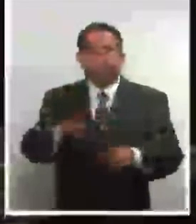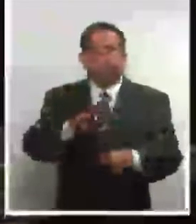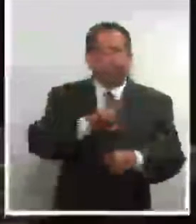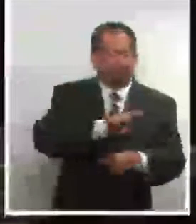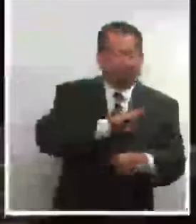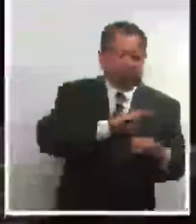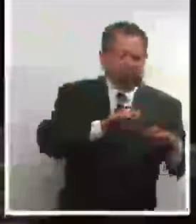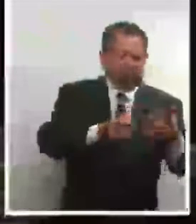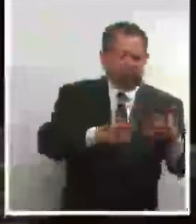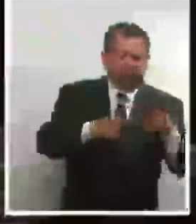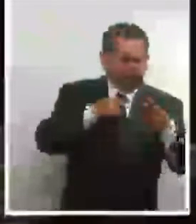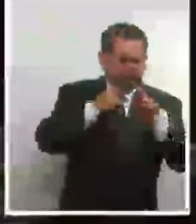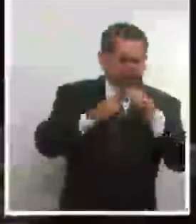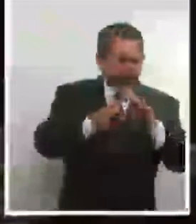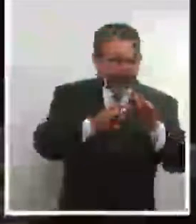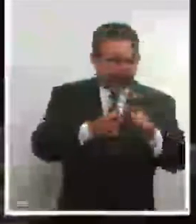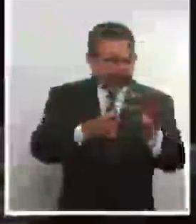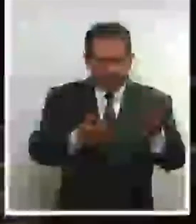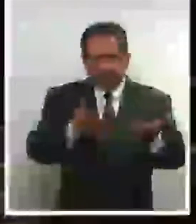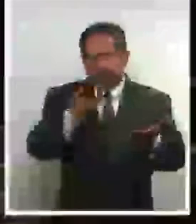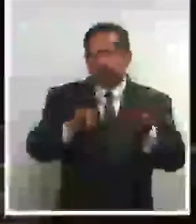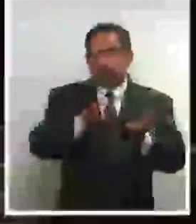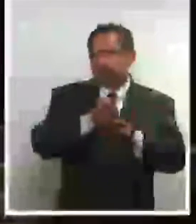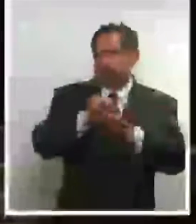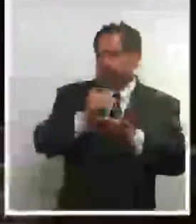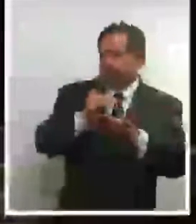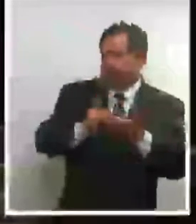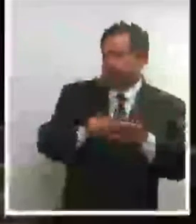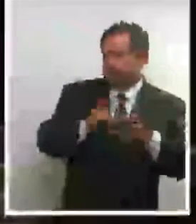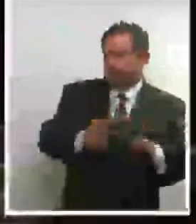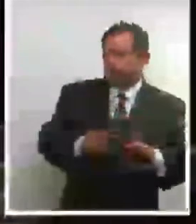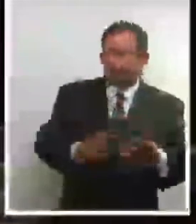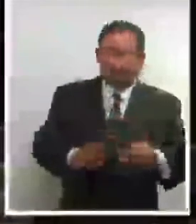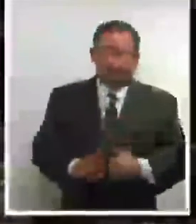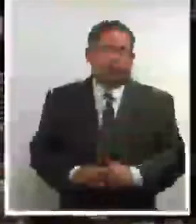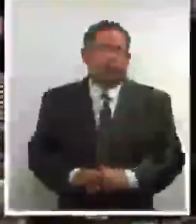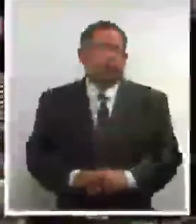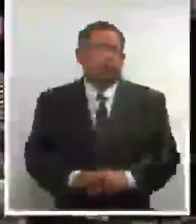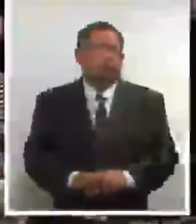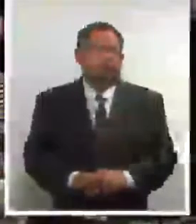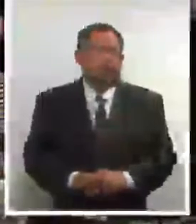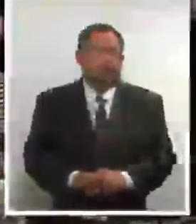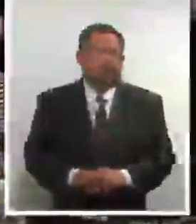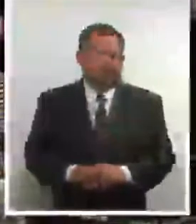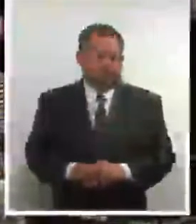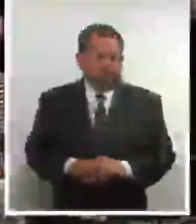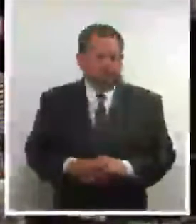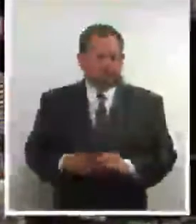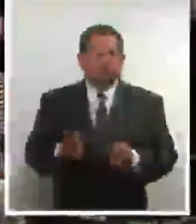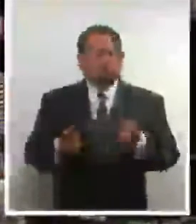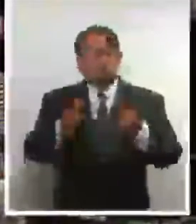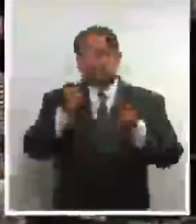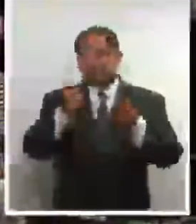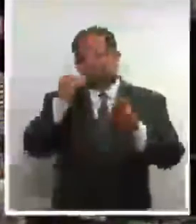particulares en los casos que se establezca la ley. En algunas de las iniciativas que